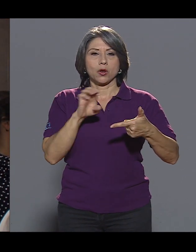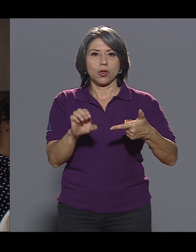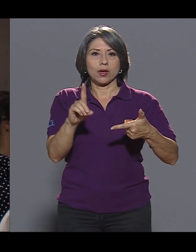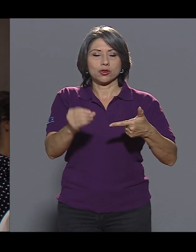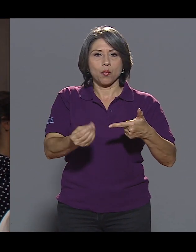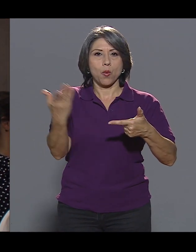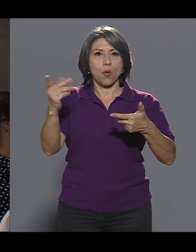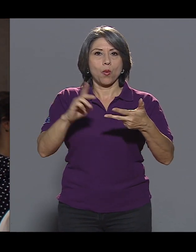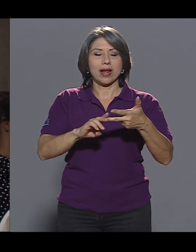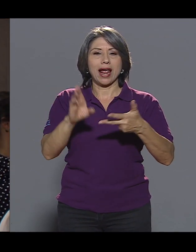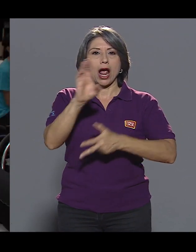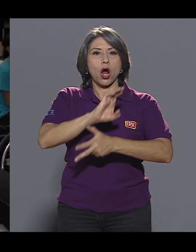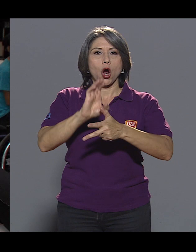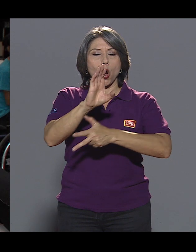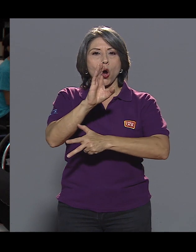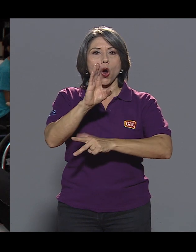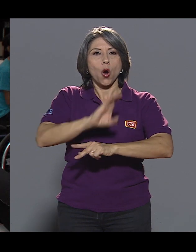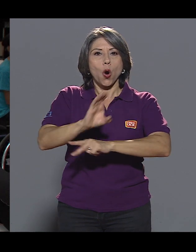Pública, CONAPDIS,